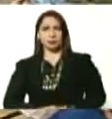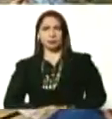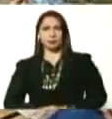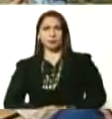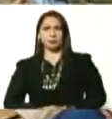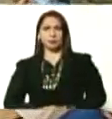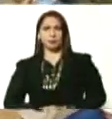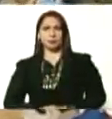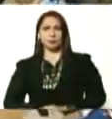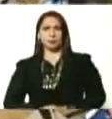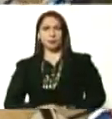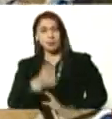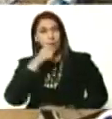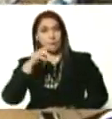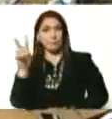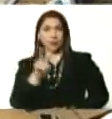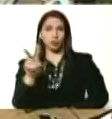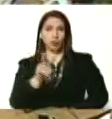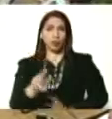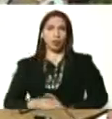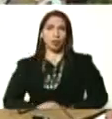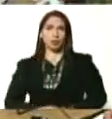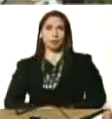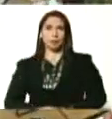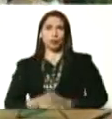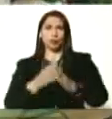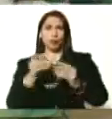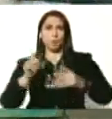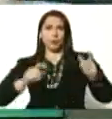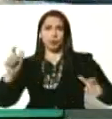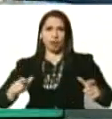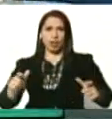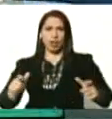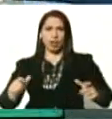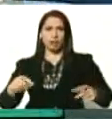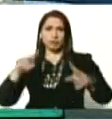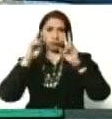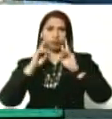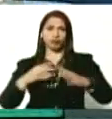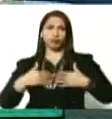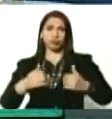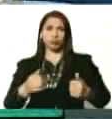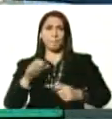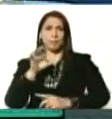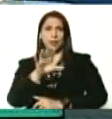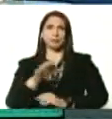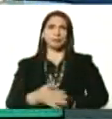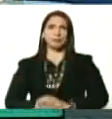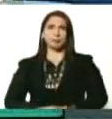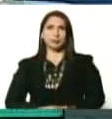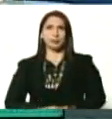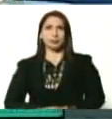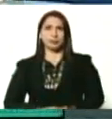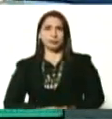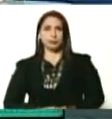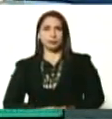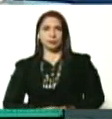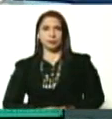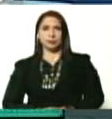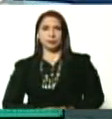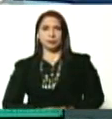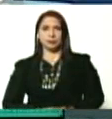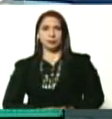del pueblo de Venezuela y de todo el personal sanitario del país. Porque si